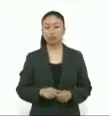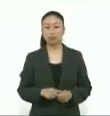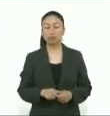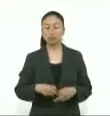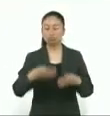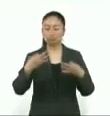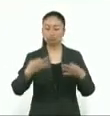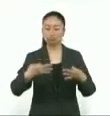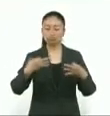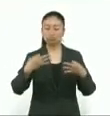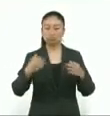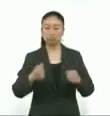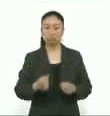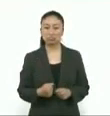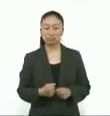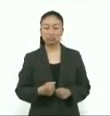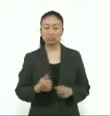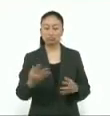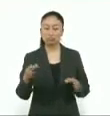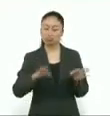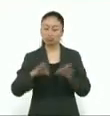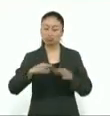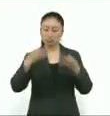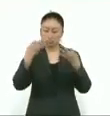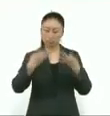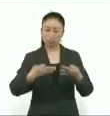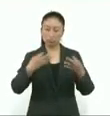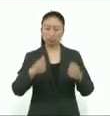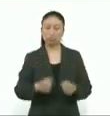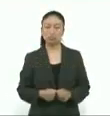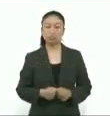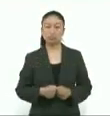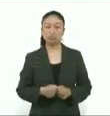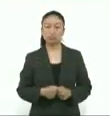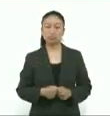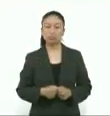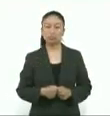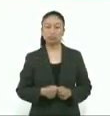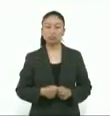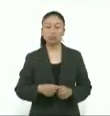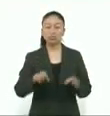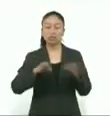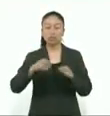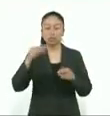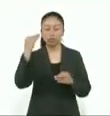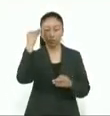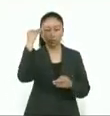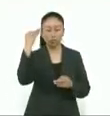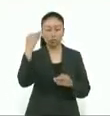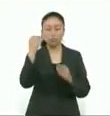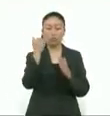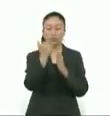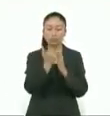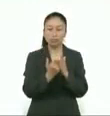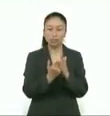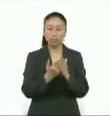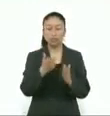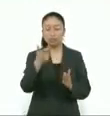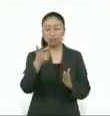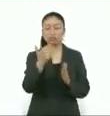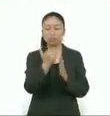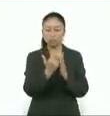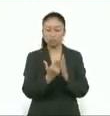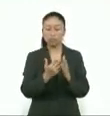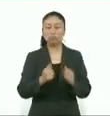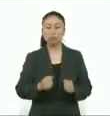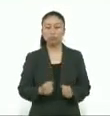eficientes, muy eficientes, lograr más resultados en menos tiempo y con menos recursos.